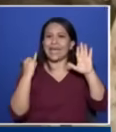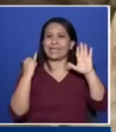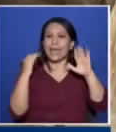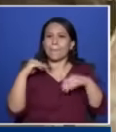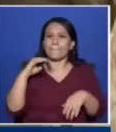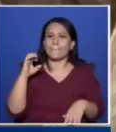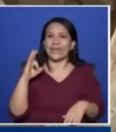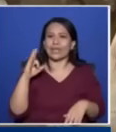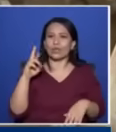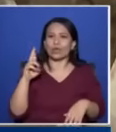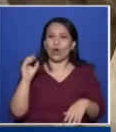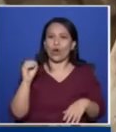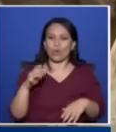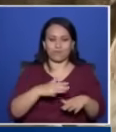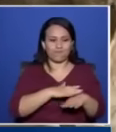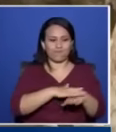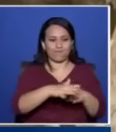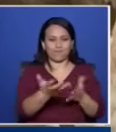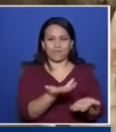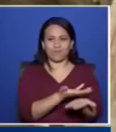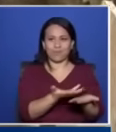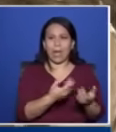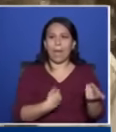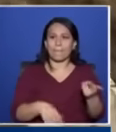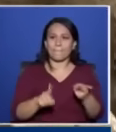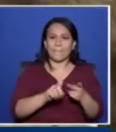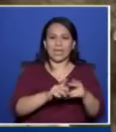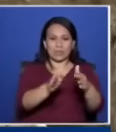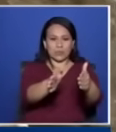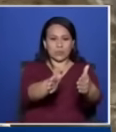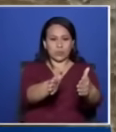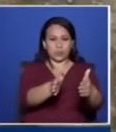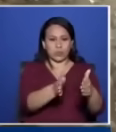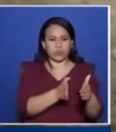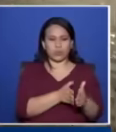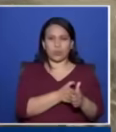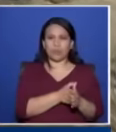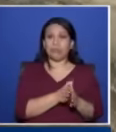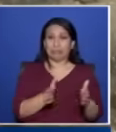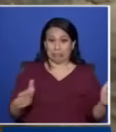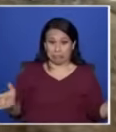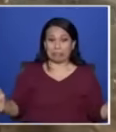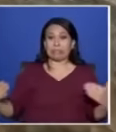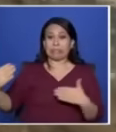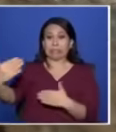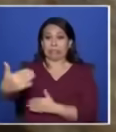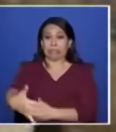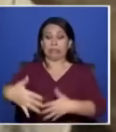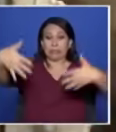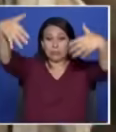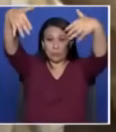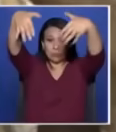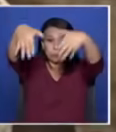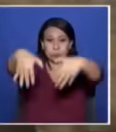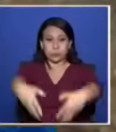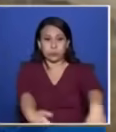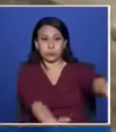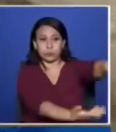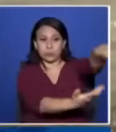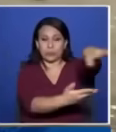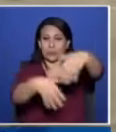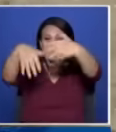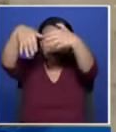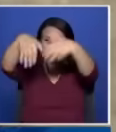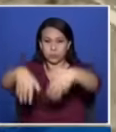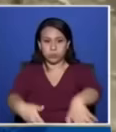más agua. Aparte, se está haciendo una cámara en este sector para es que... Es una gran cisterna, ¿no? Sí, para poder tener, es una especie